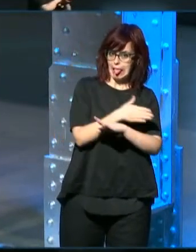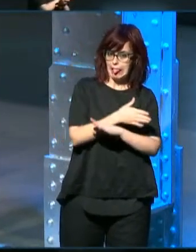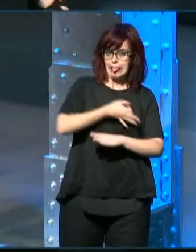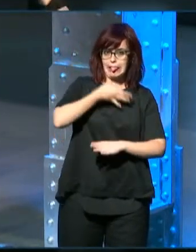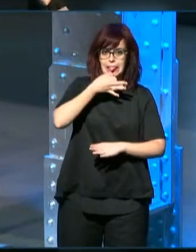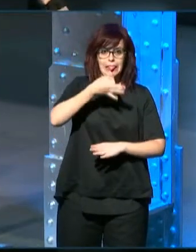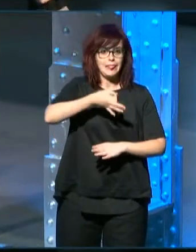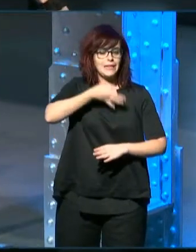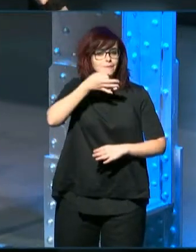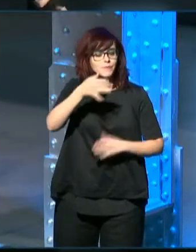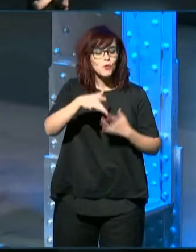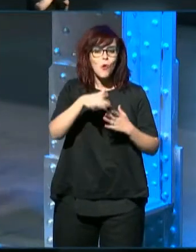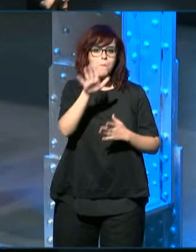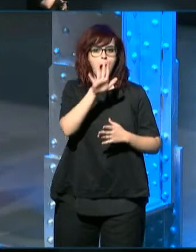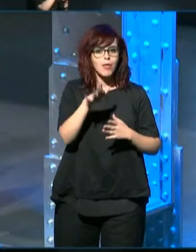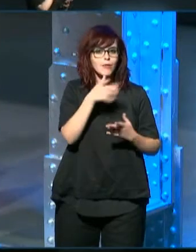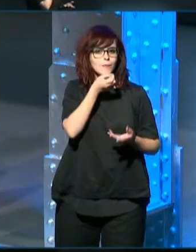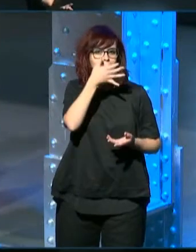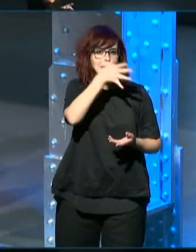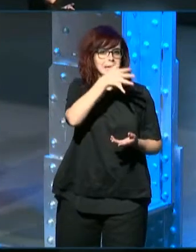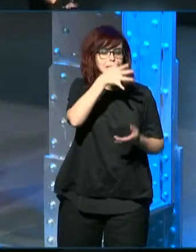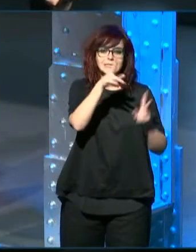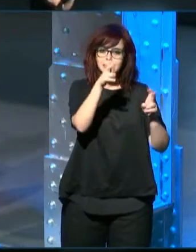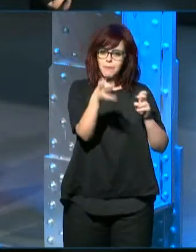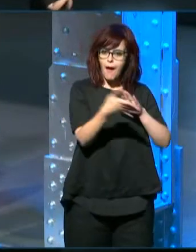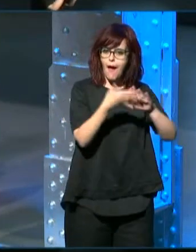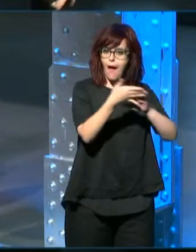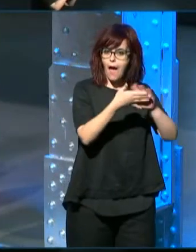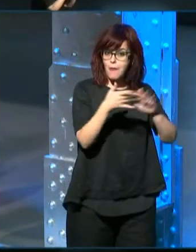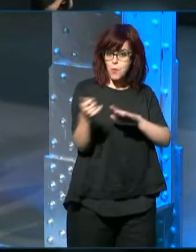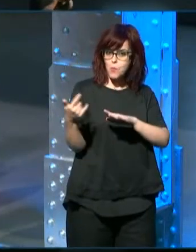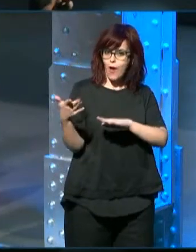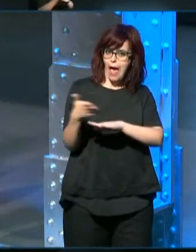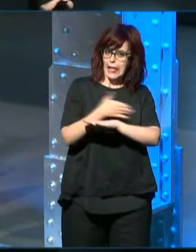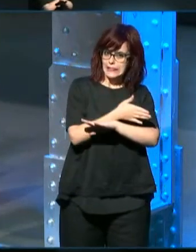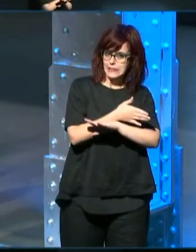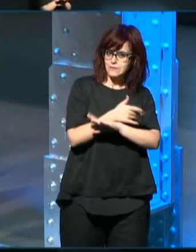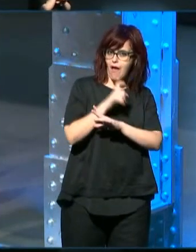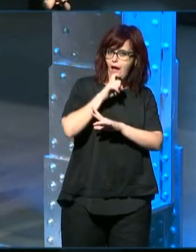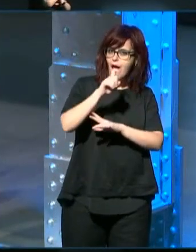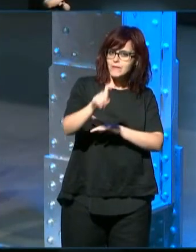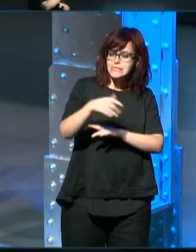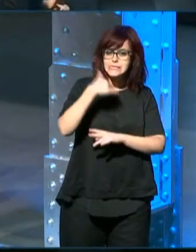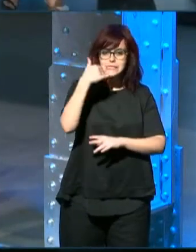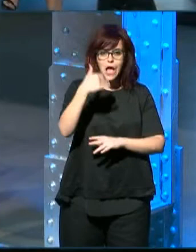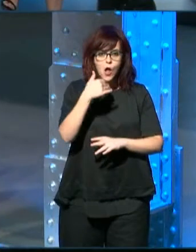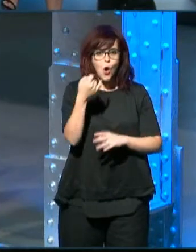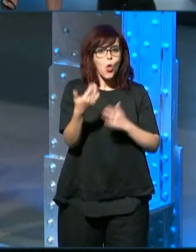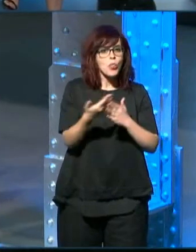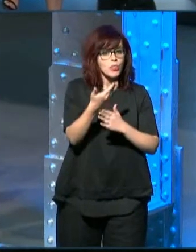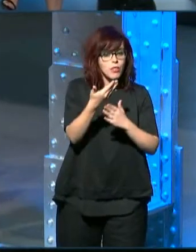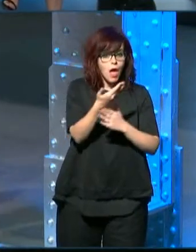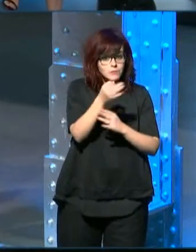de conversación o para su testimonio con anticipación o con unos días por lo